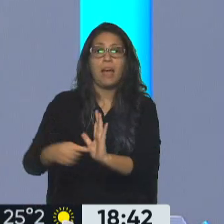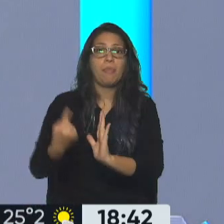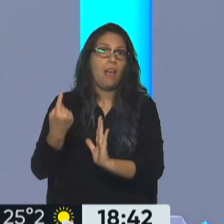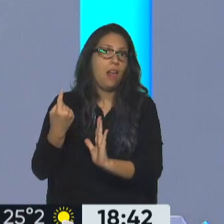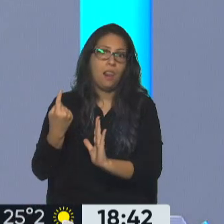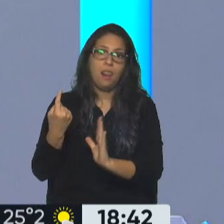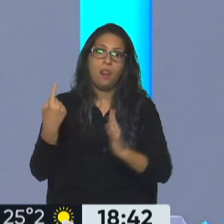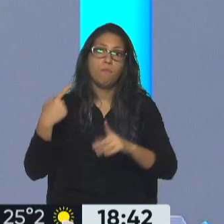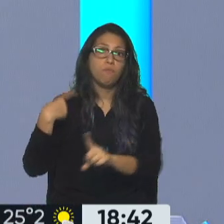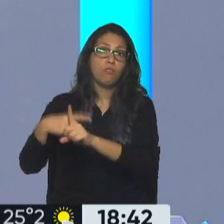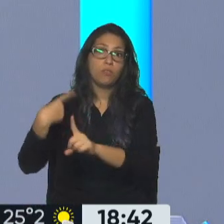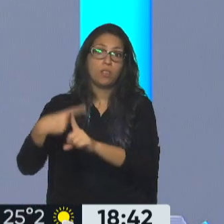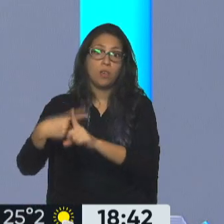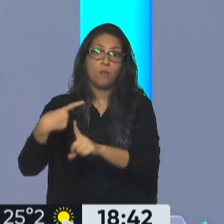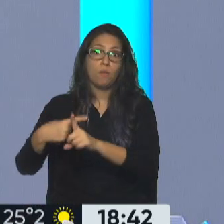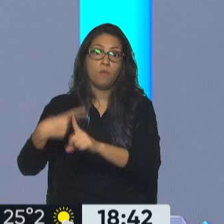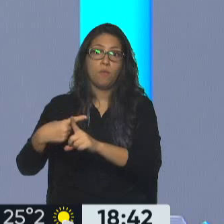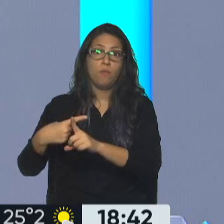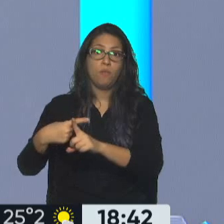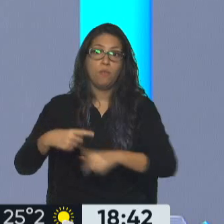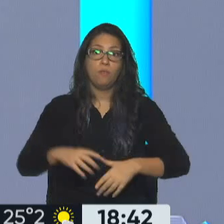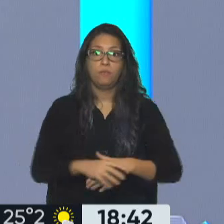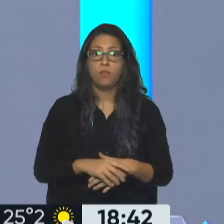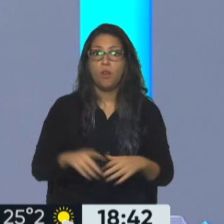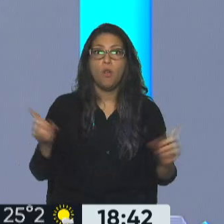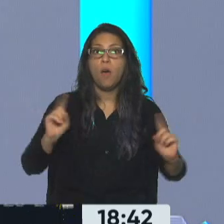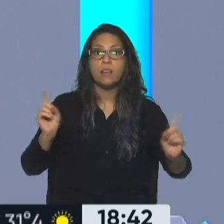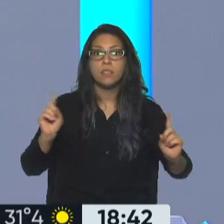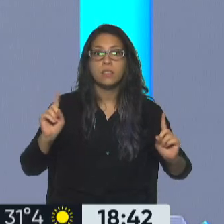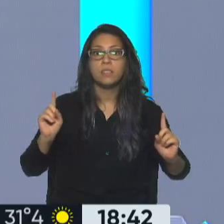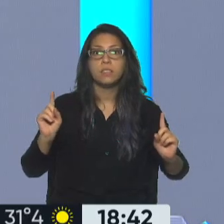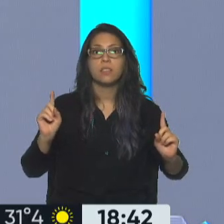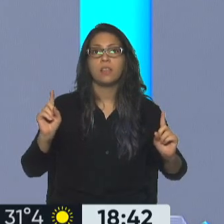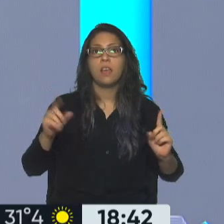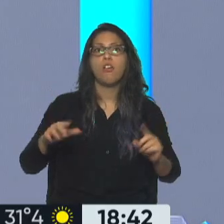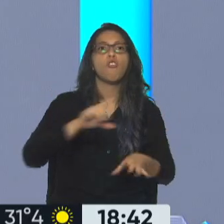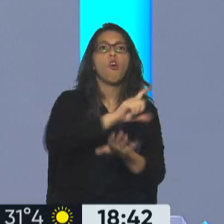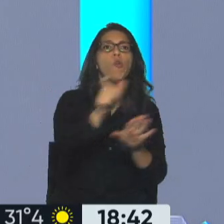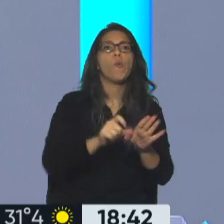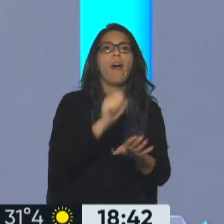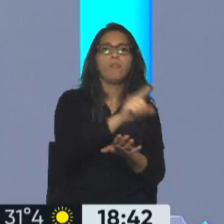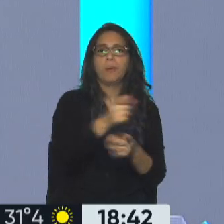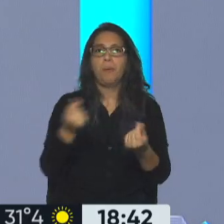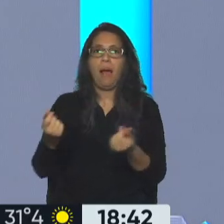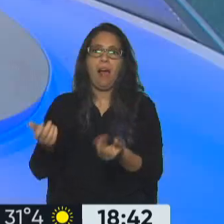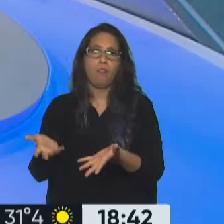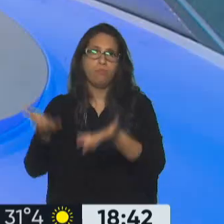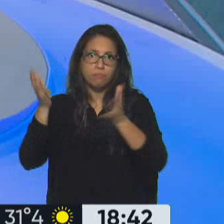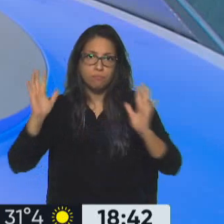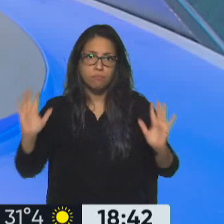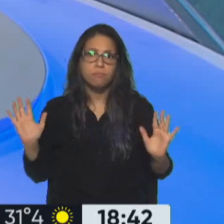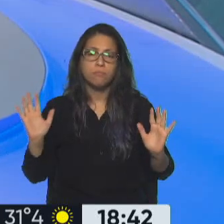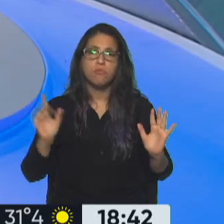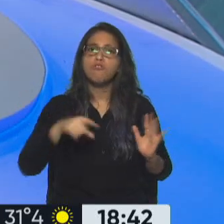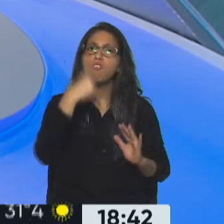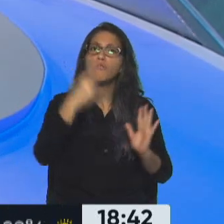un sello positivo digo no es no es el conurbano o sea es un sello de valor y la otra